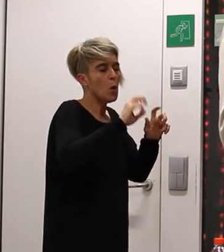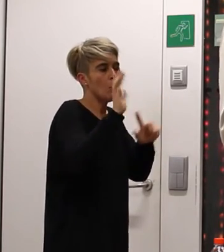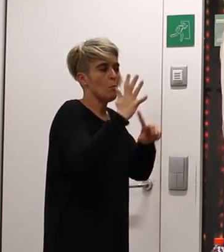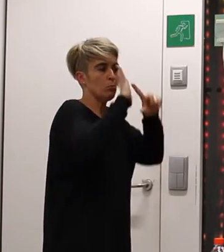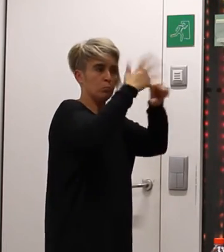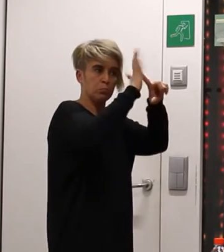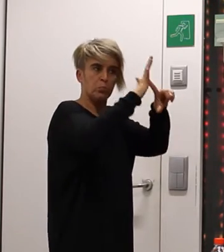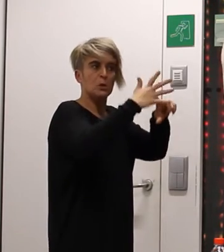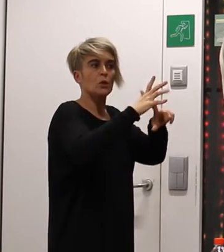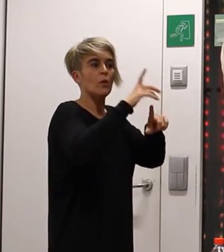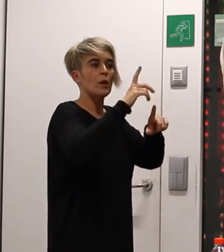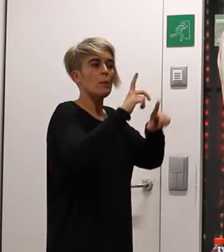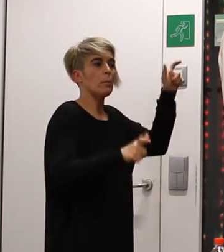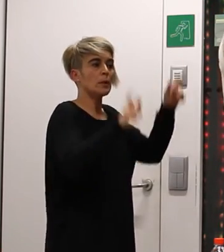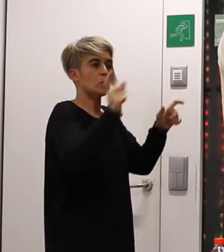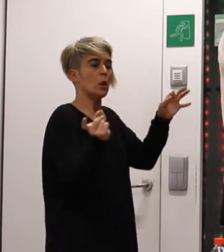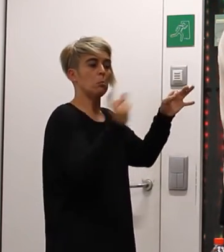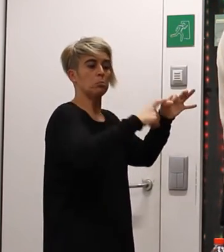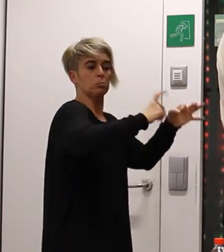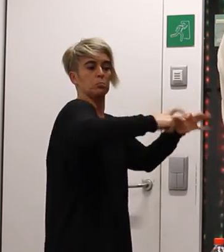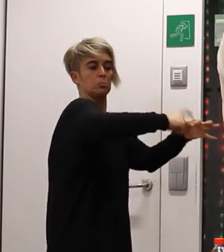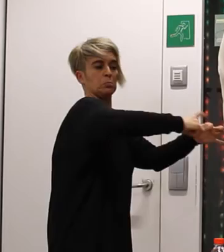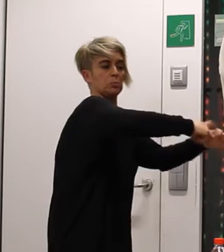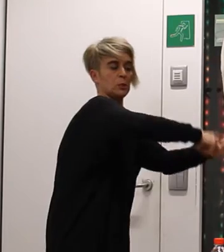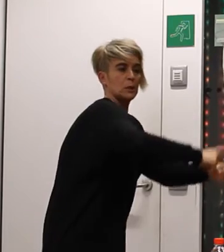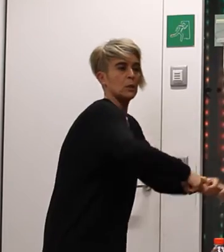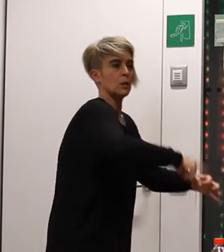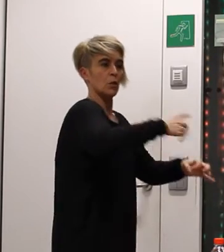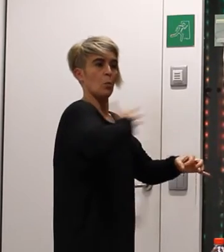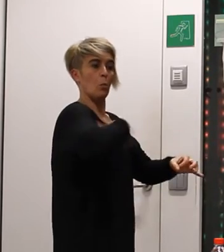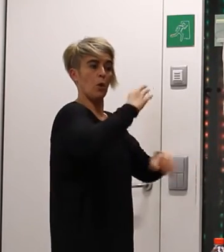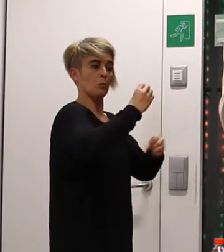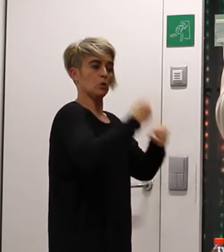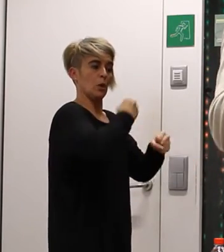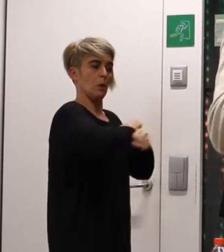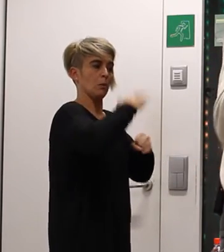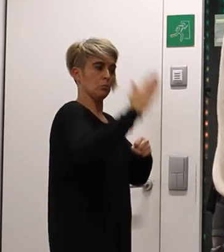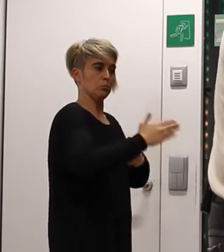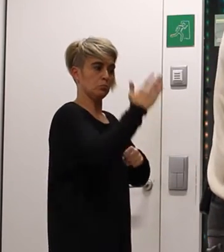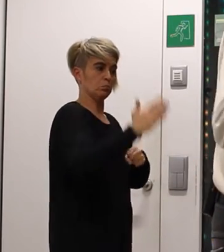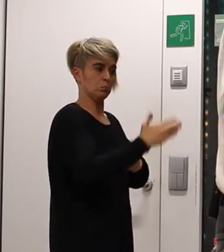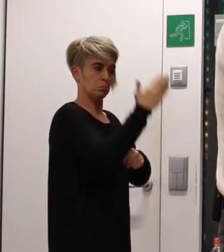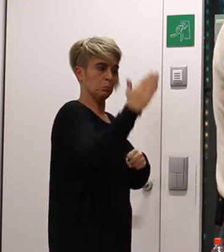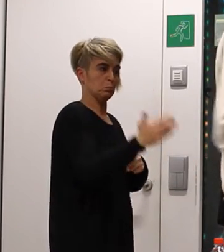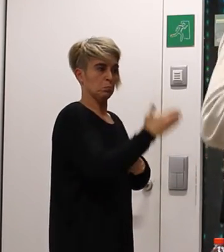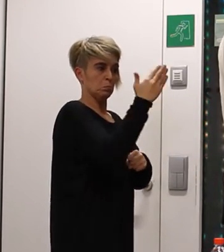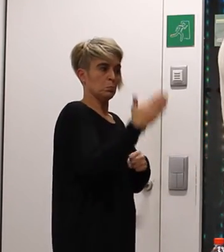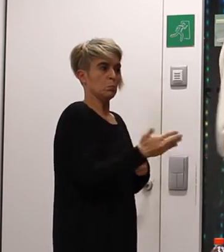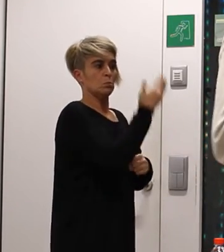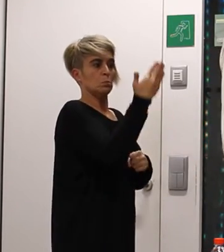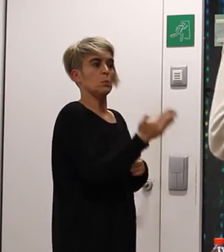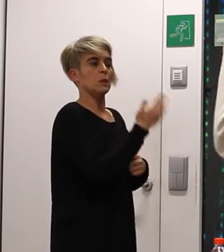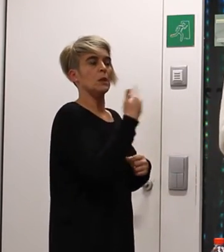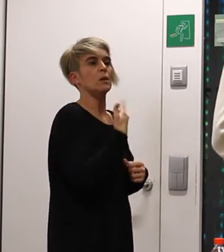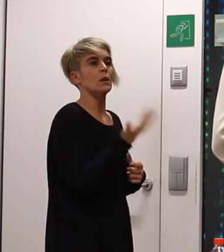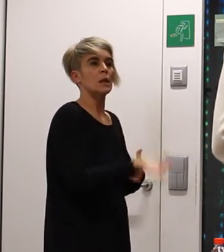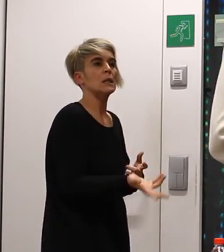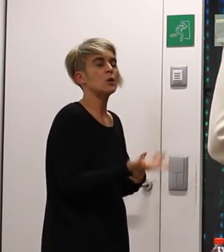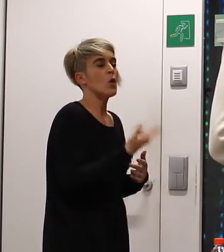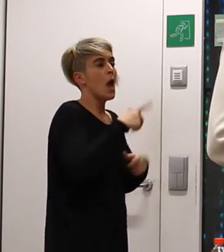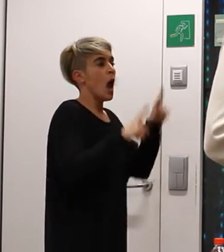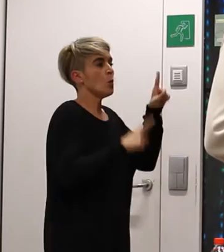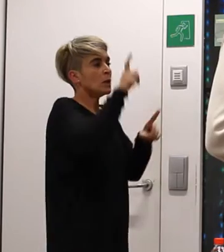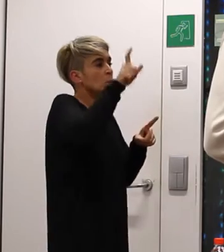cooperativo, pues mucha quiere además saber que mis kilovatios vienen además de ese sitio y además quiere que sean más baratos, con lo cual está dispuesta a entrar en esta rueda